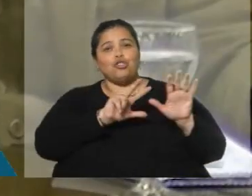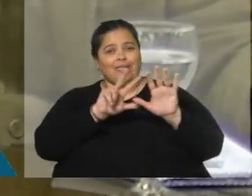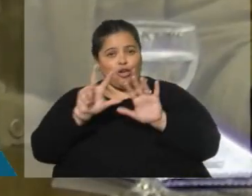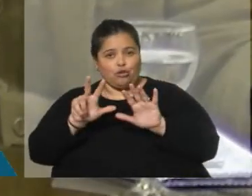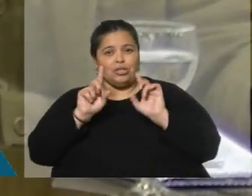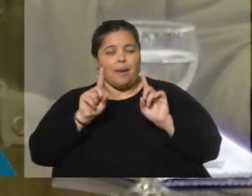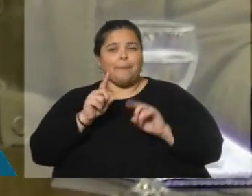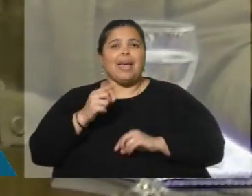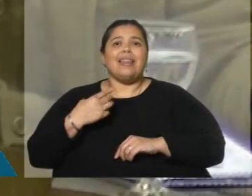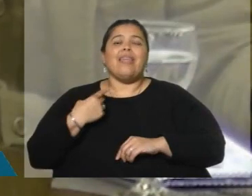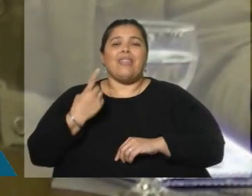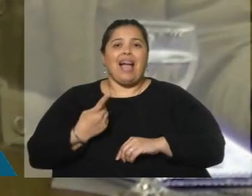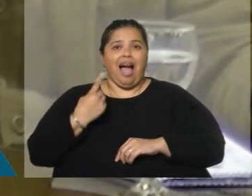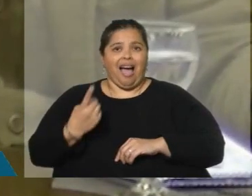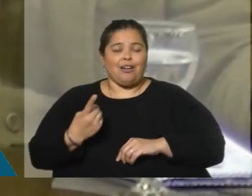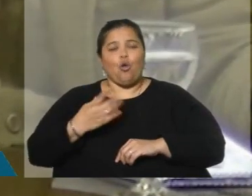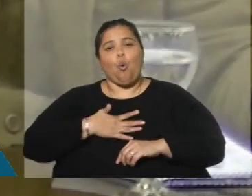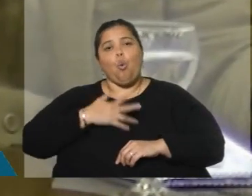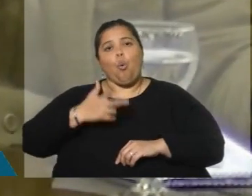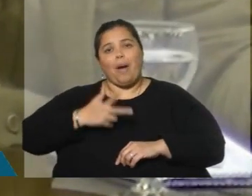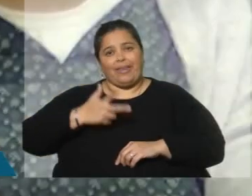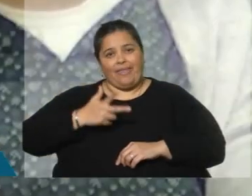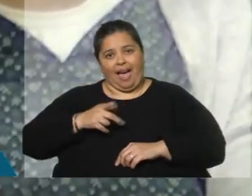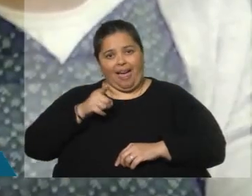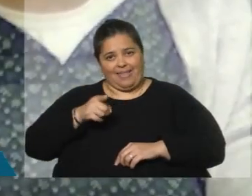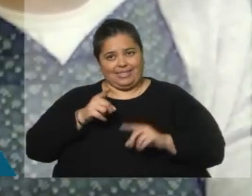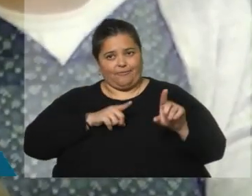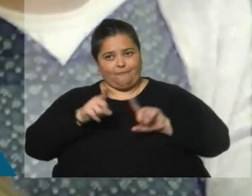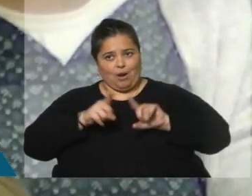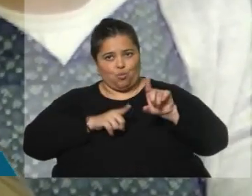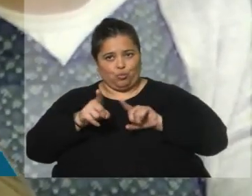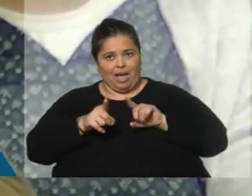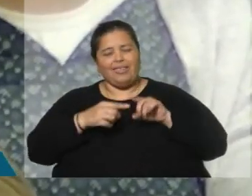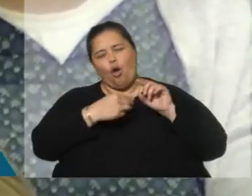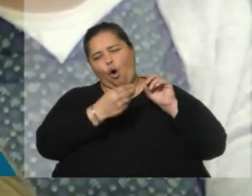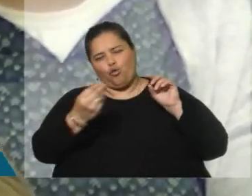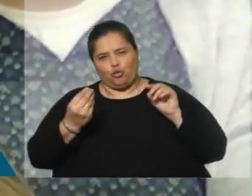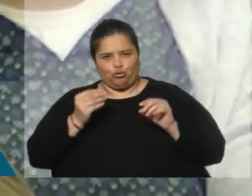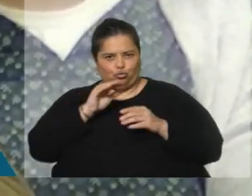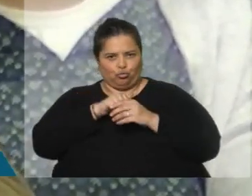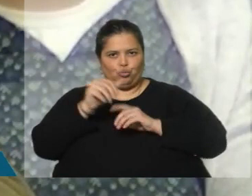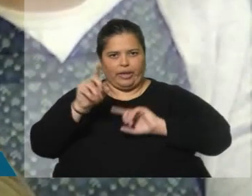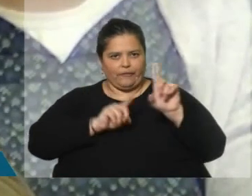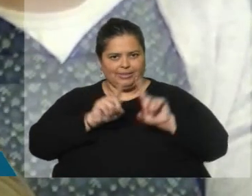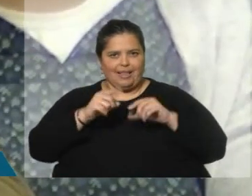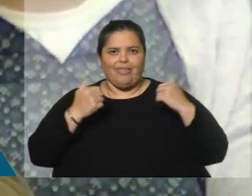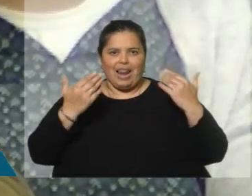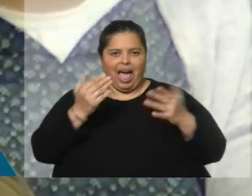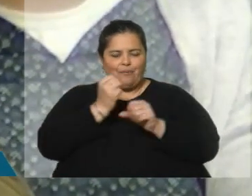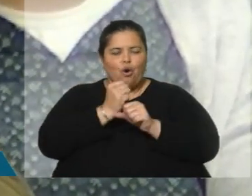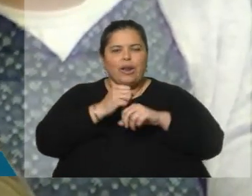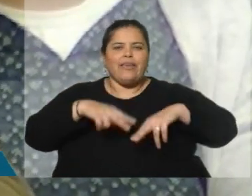decano de la facultad de humanidades Y ciencias de la educación entre otros cargos universitarios ha dedicado su labor como